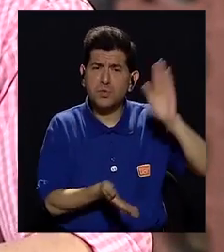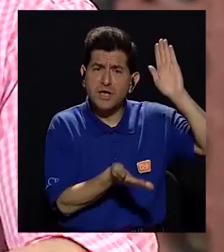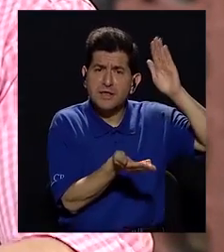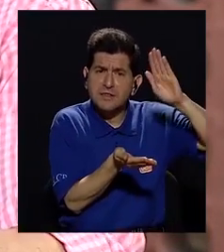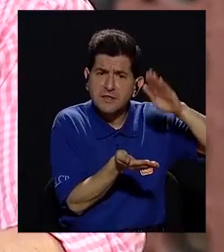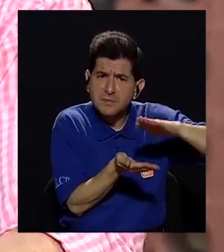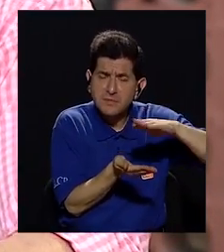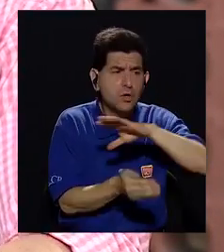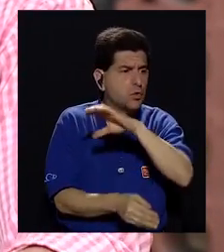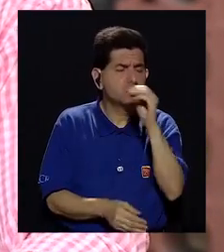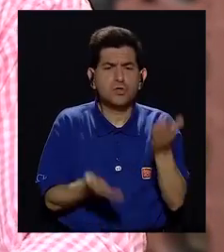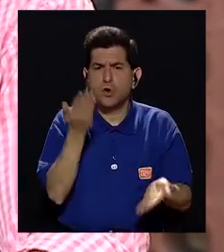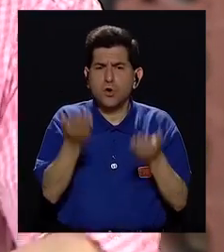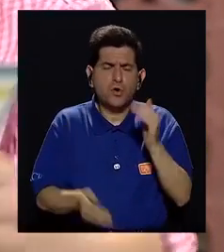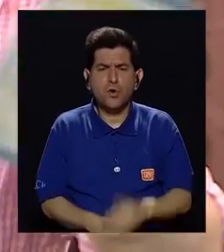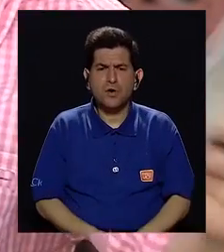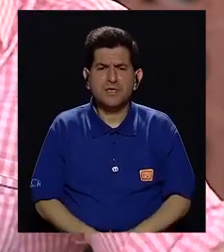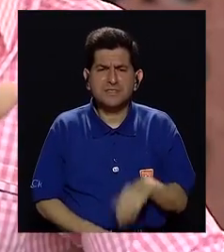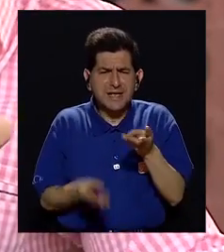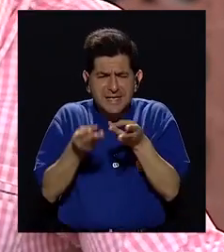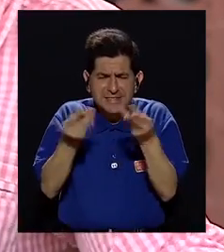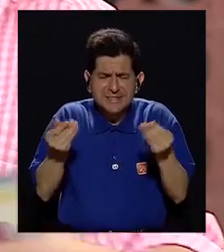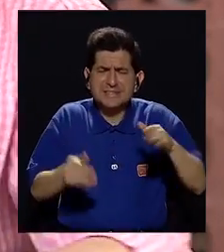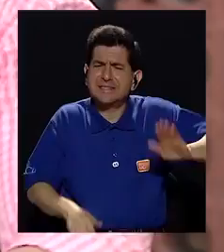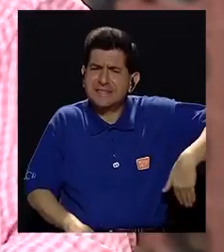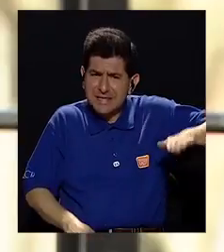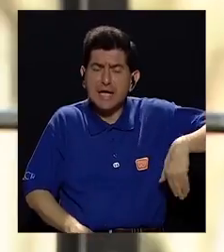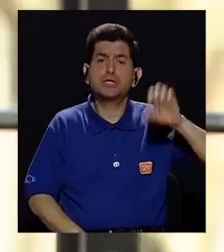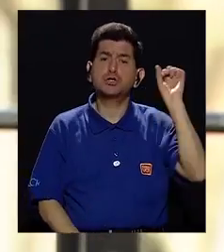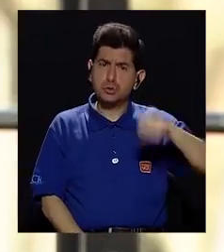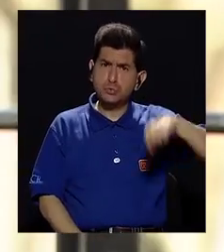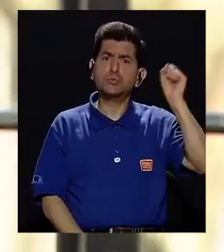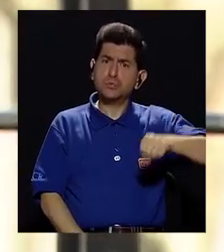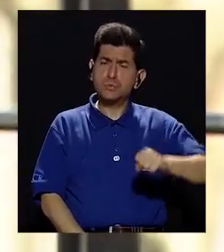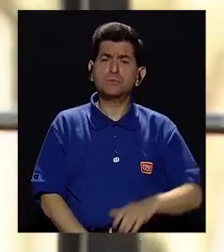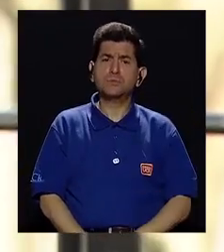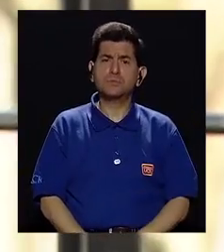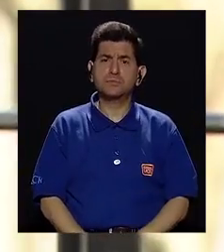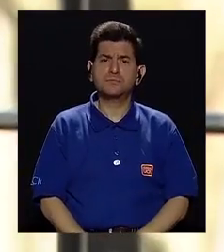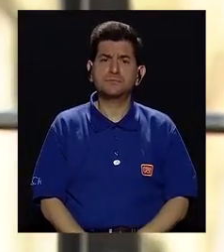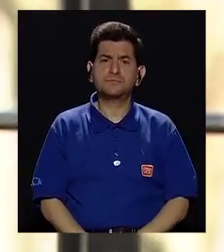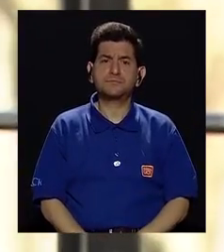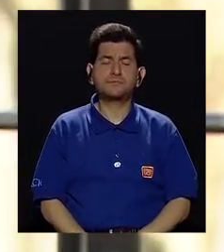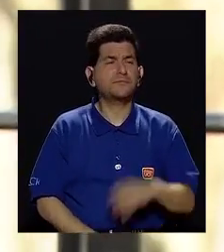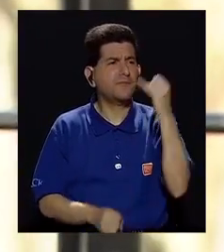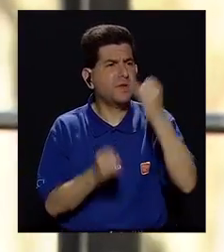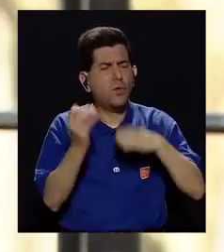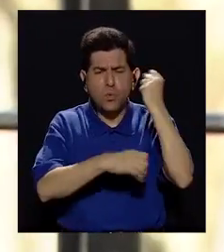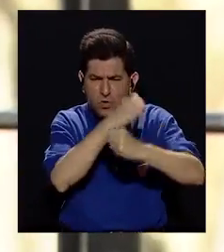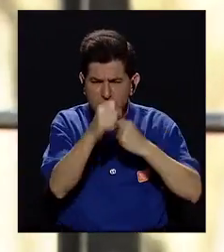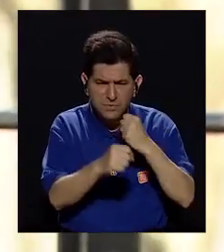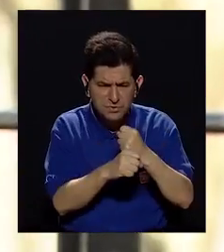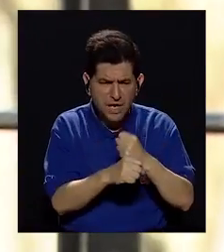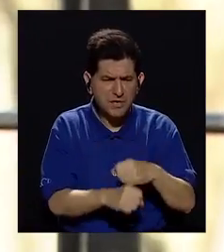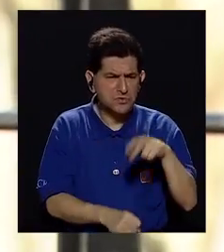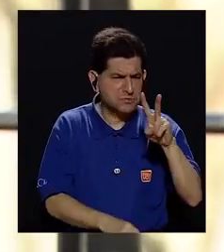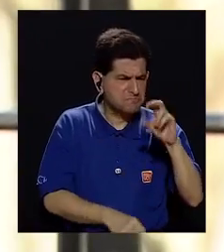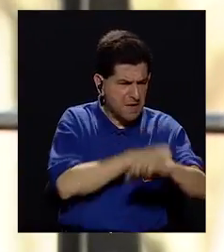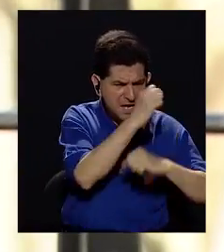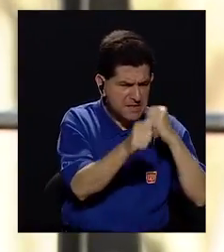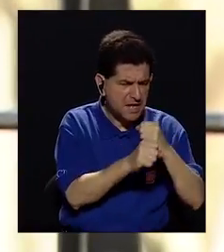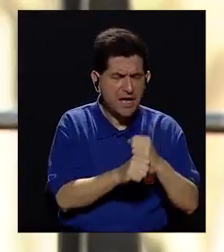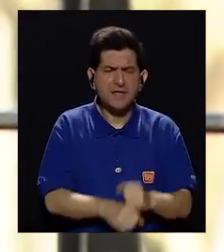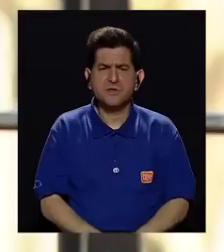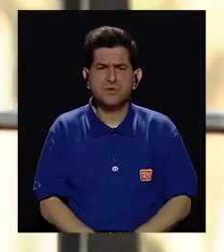ir mitigando o hacer que este desgaste aparezca de manera más tardía? Claro que sí. En los últimos años, 20 años, hemos visto